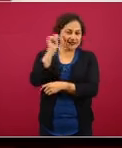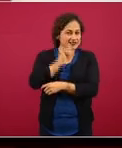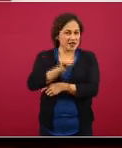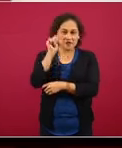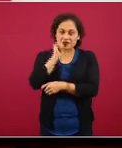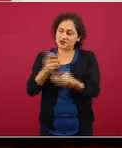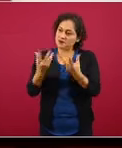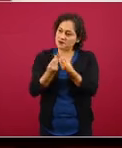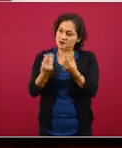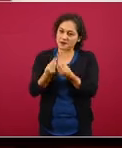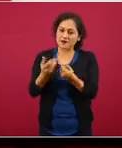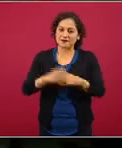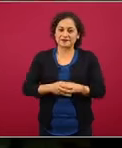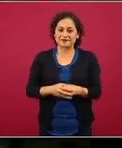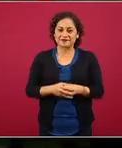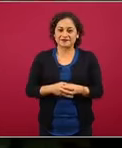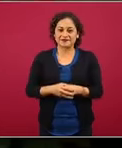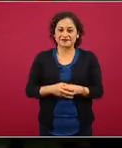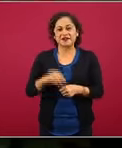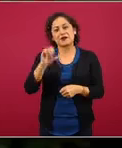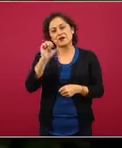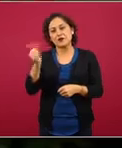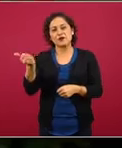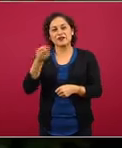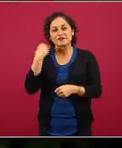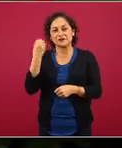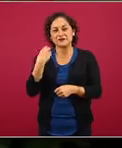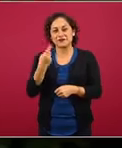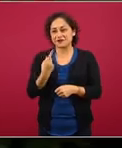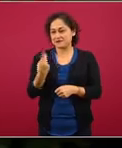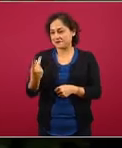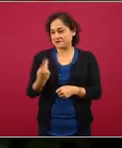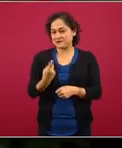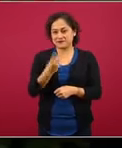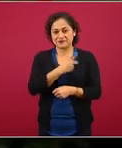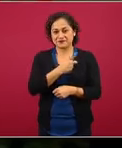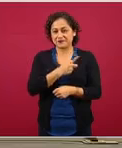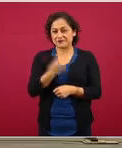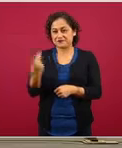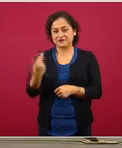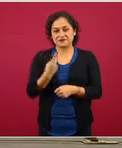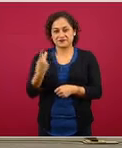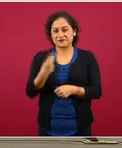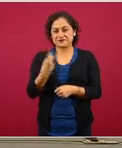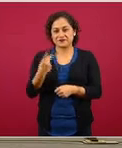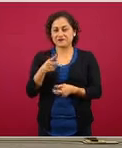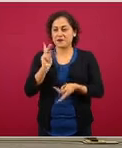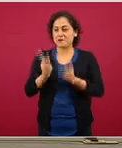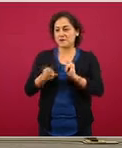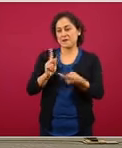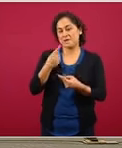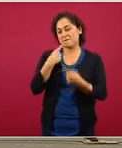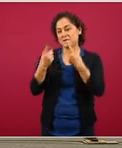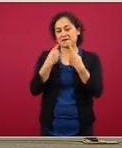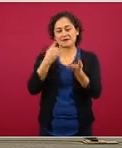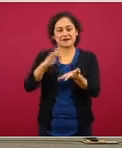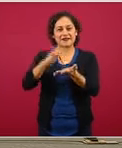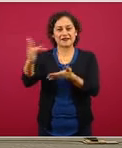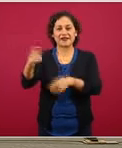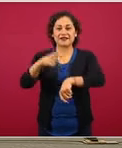acompañarnos. Ya me ha tocado otras conferencias en las que nada más estamos tú y yo, un buen diálogo. Muchísimas gracias. Son